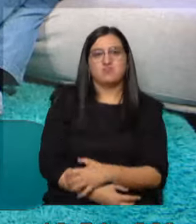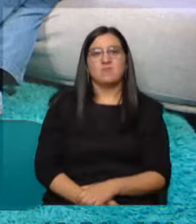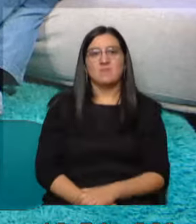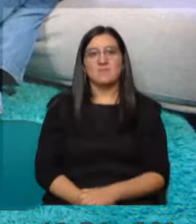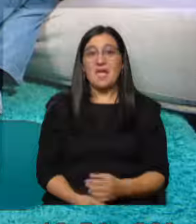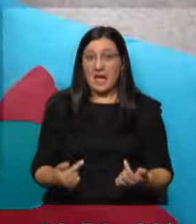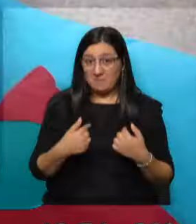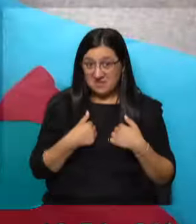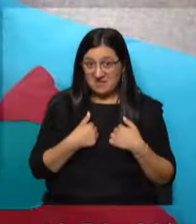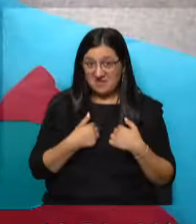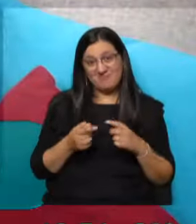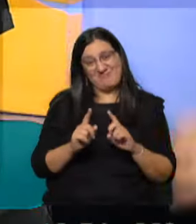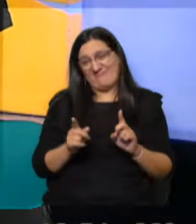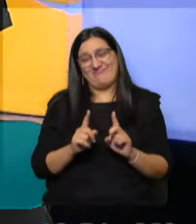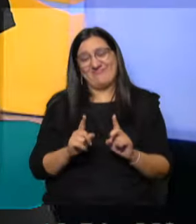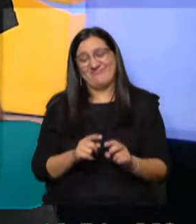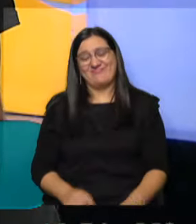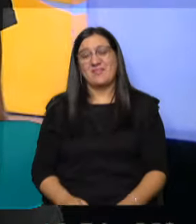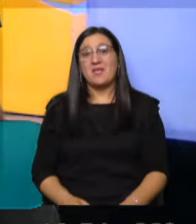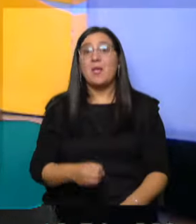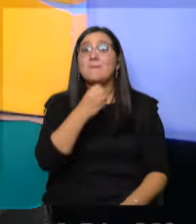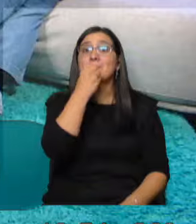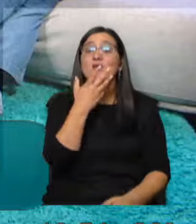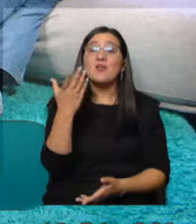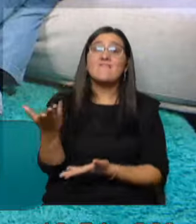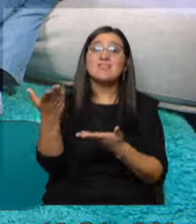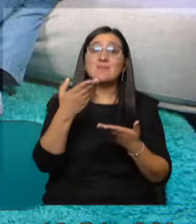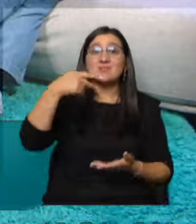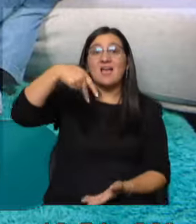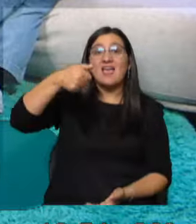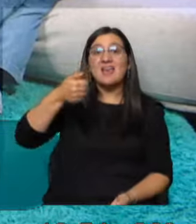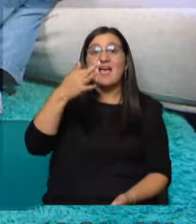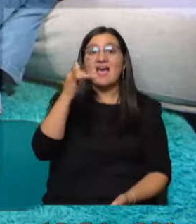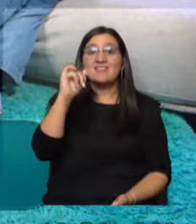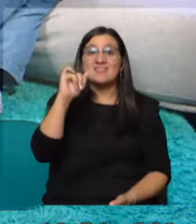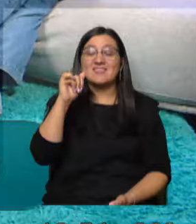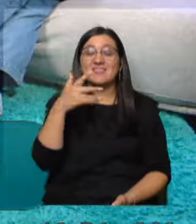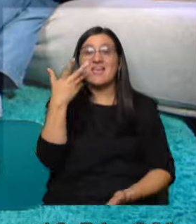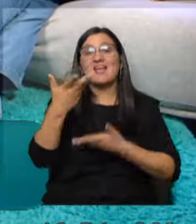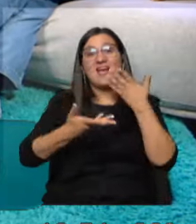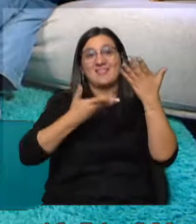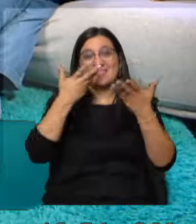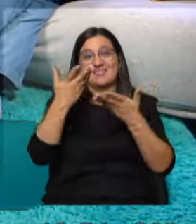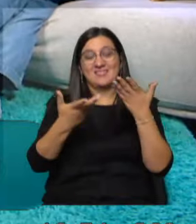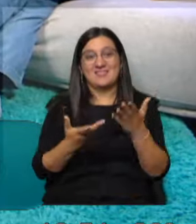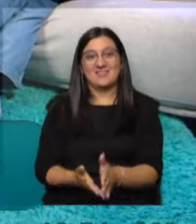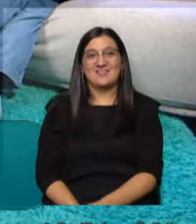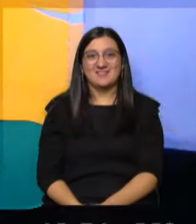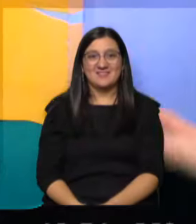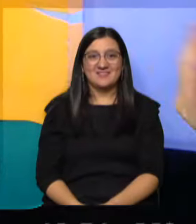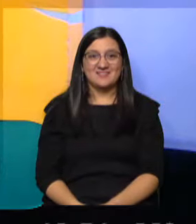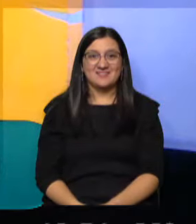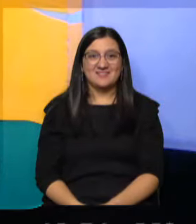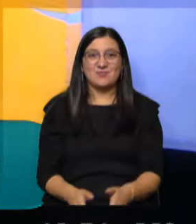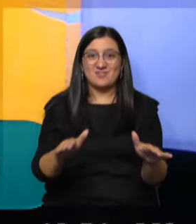Músculo. ¿Quieres ver las mujeres? No. Mejor vamos a invitar a Nati que pase a nuestro escenario mayor. Y el escenario mayor. Sí,